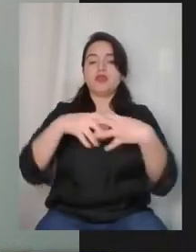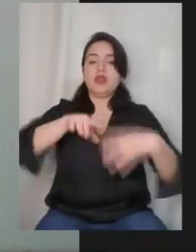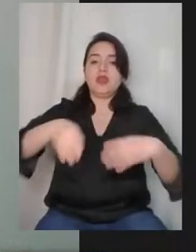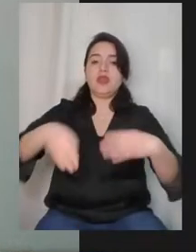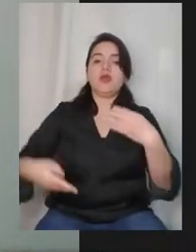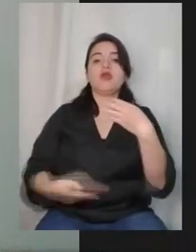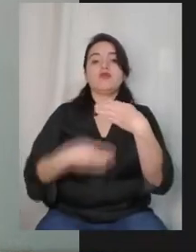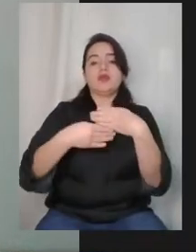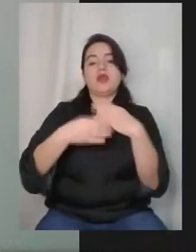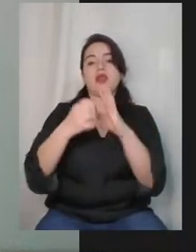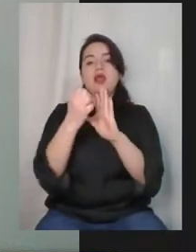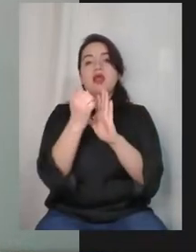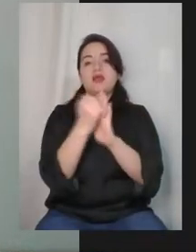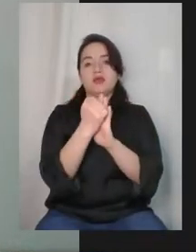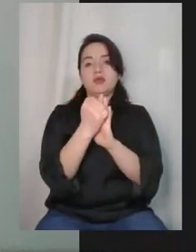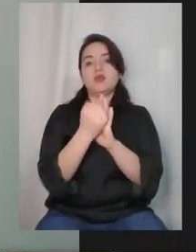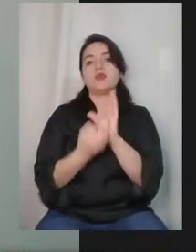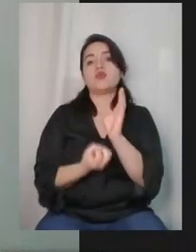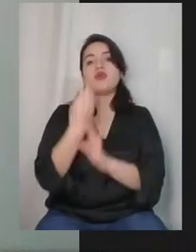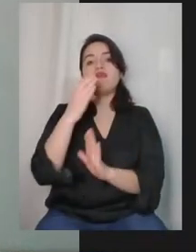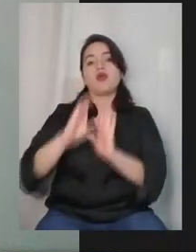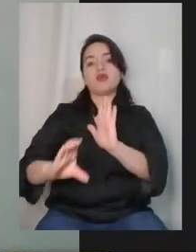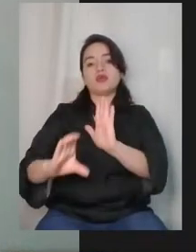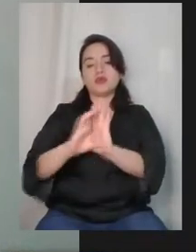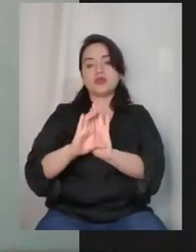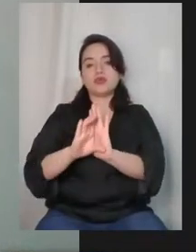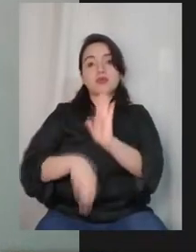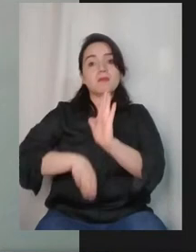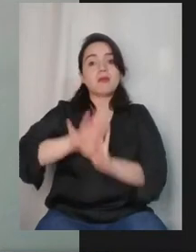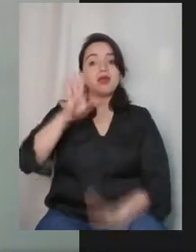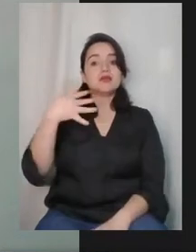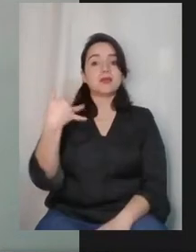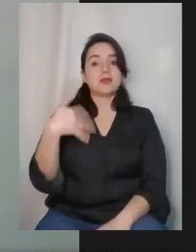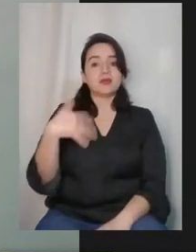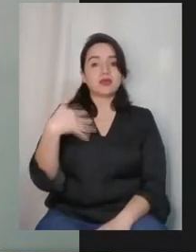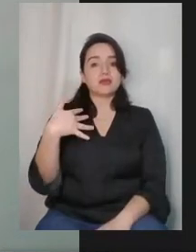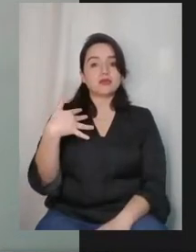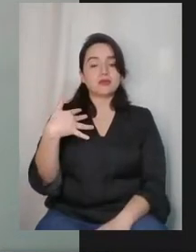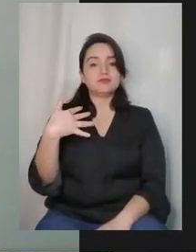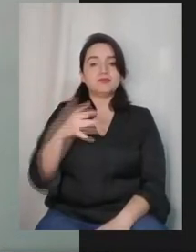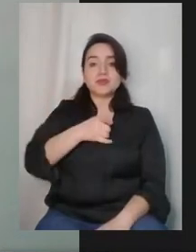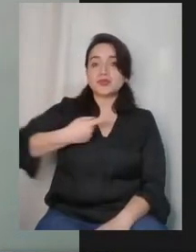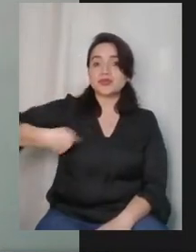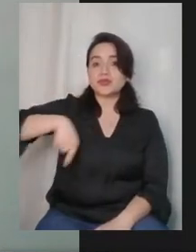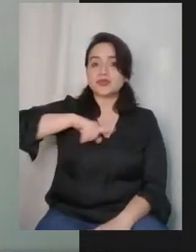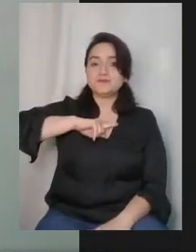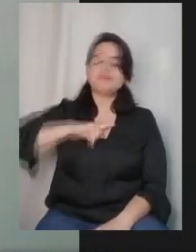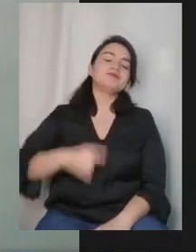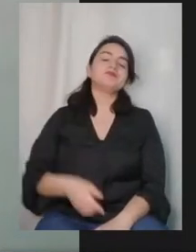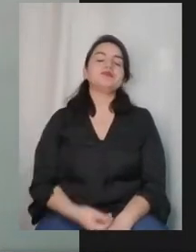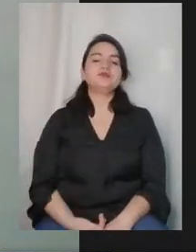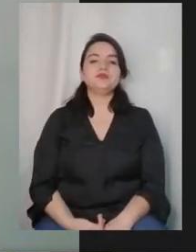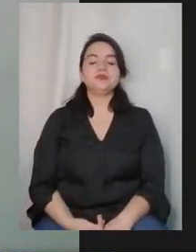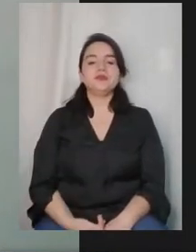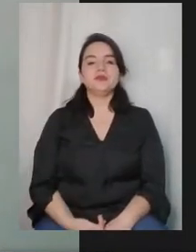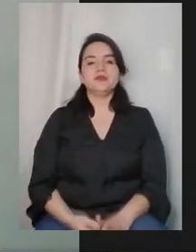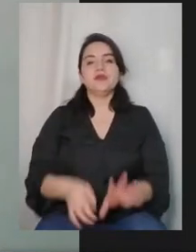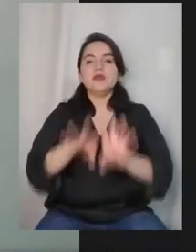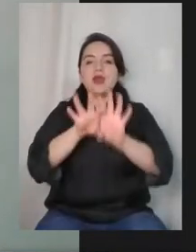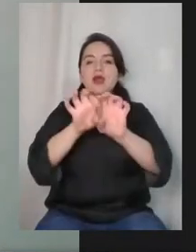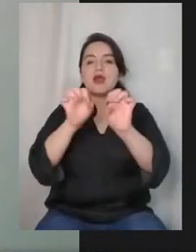nueva Constitución, pero sobre todo apelamos a que los acuerdos